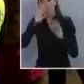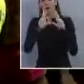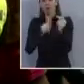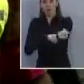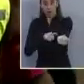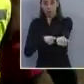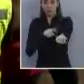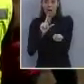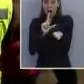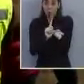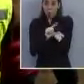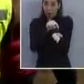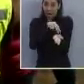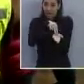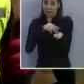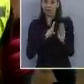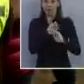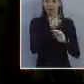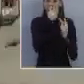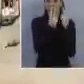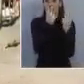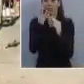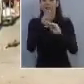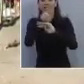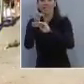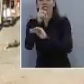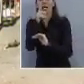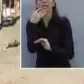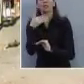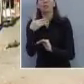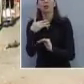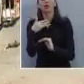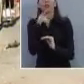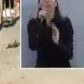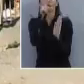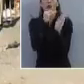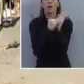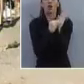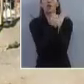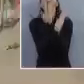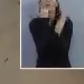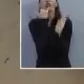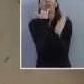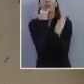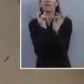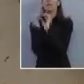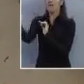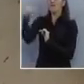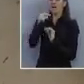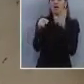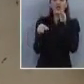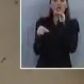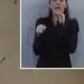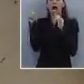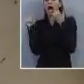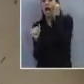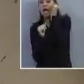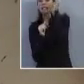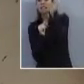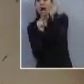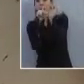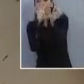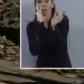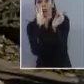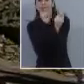serán visitadas en el lugar donde estén, por lo que es indispensable que dejen algún teléfono de contacto para ser ubicados. También se están